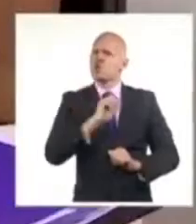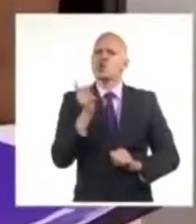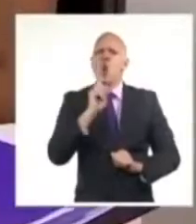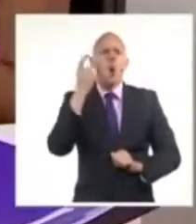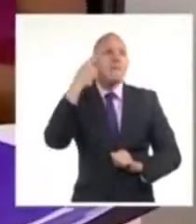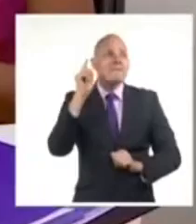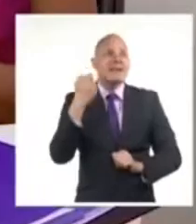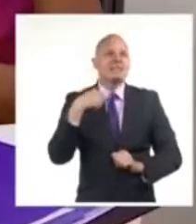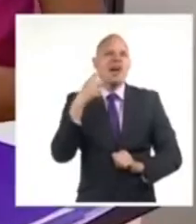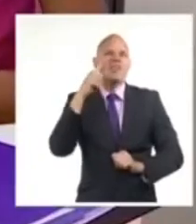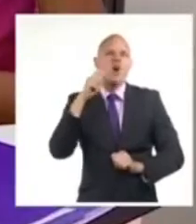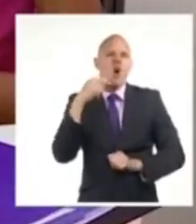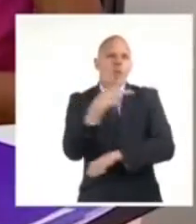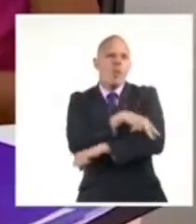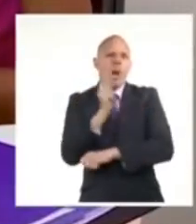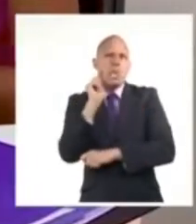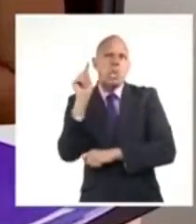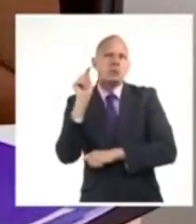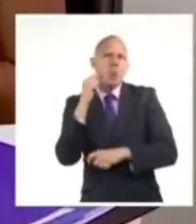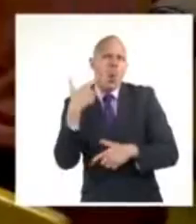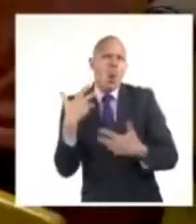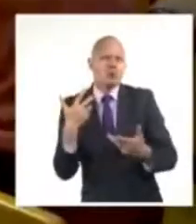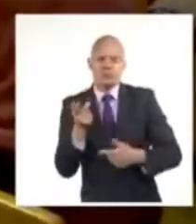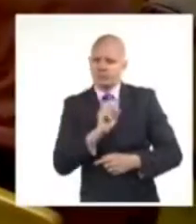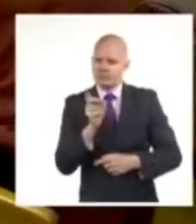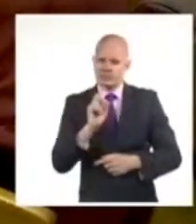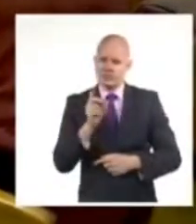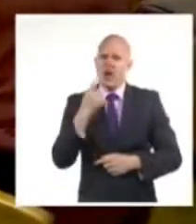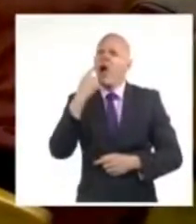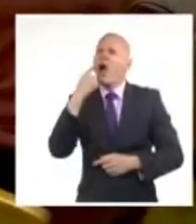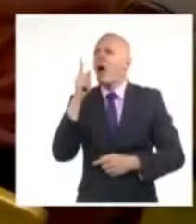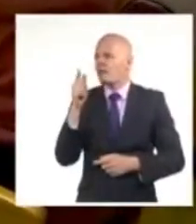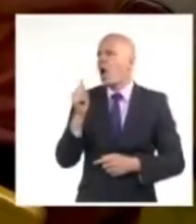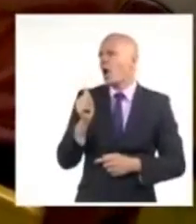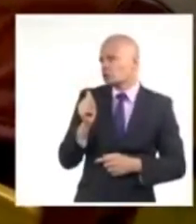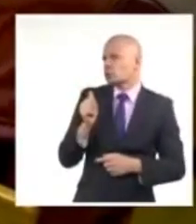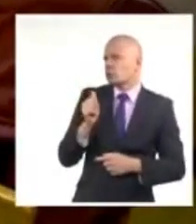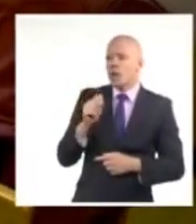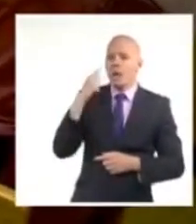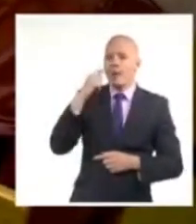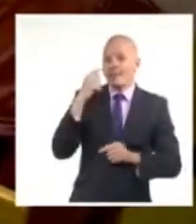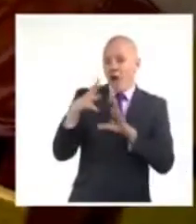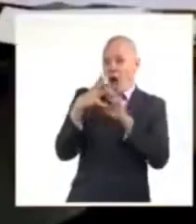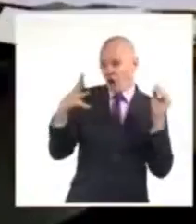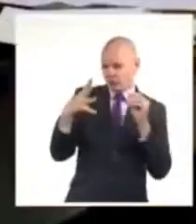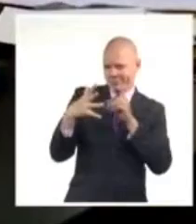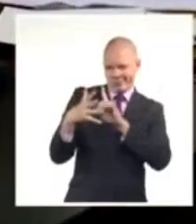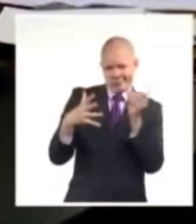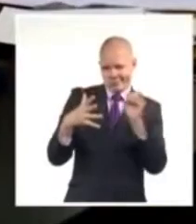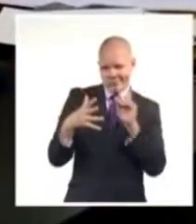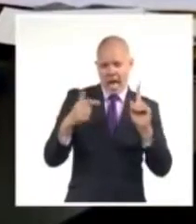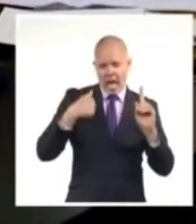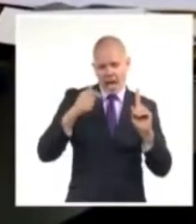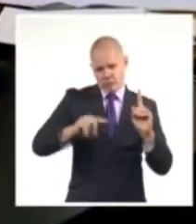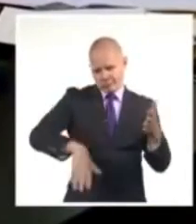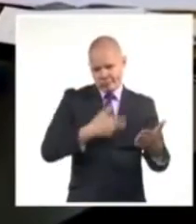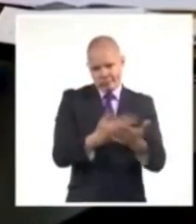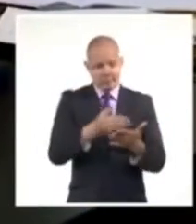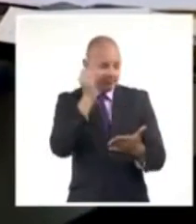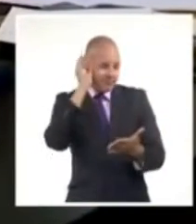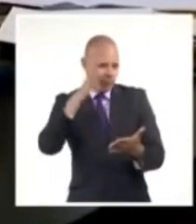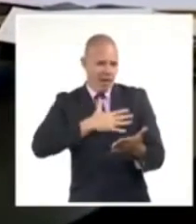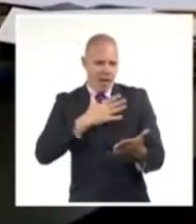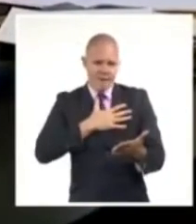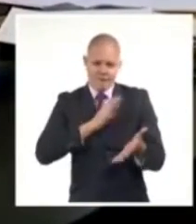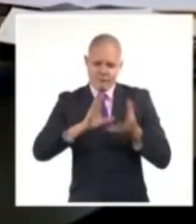tomando como referente lo que otros han hecho, pero siempre el resultado final lo aportamos nosotros desde nuestras expectativas, nuestras